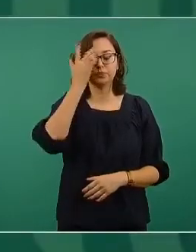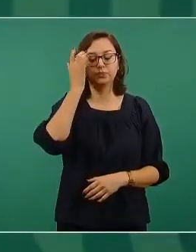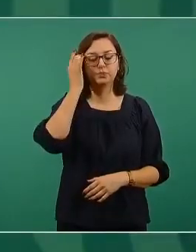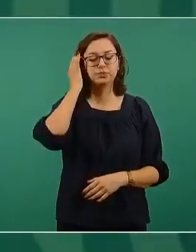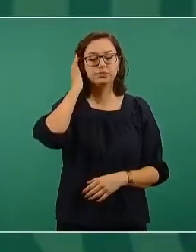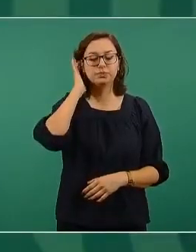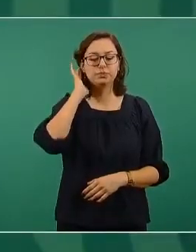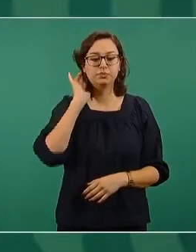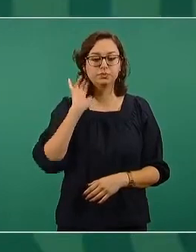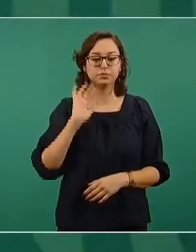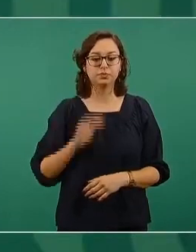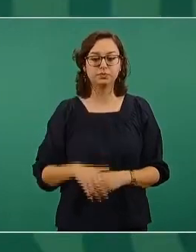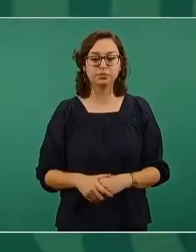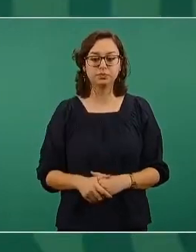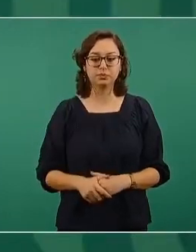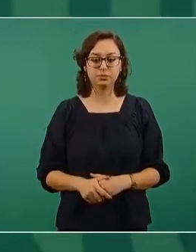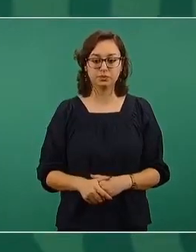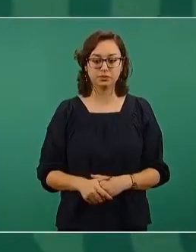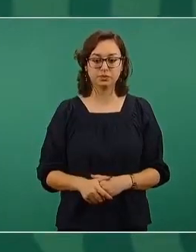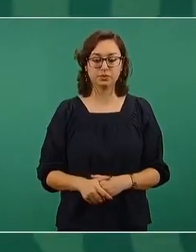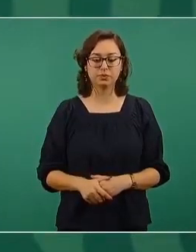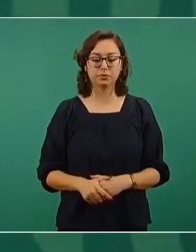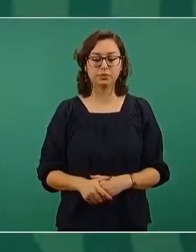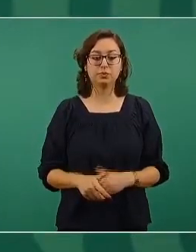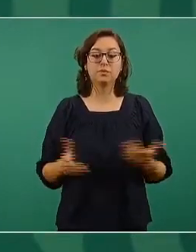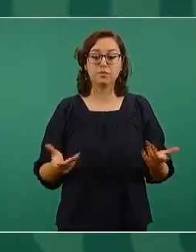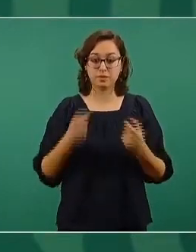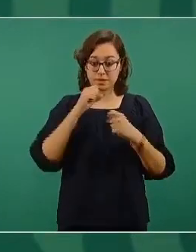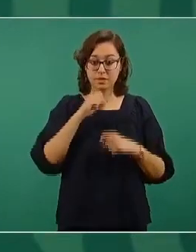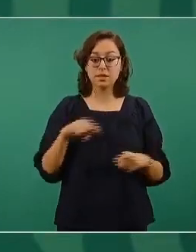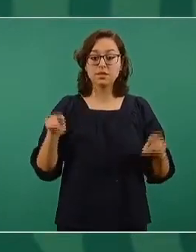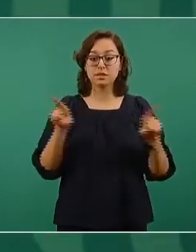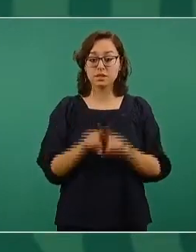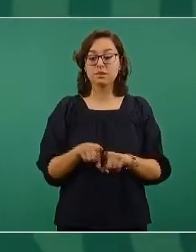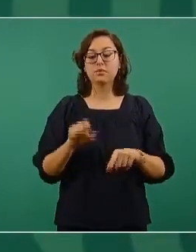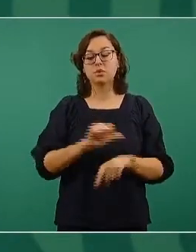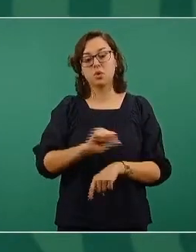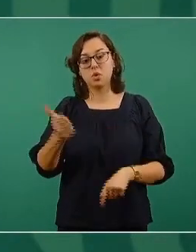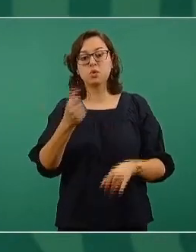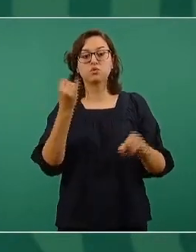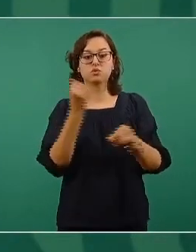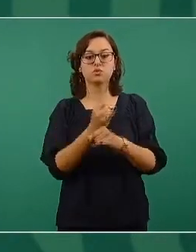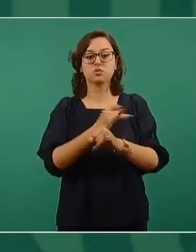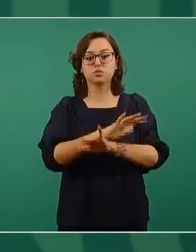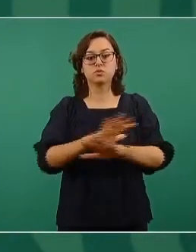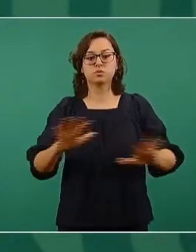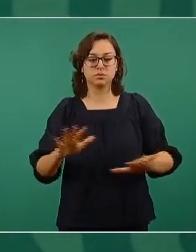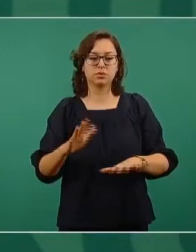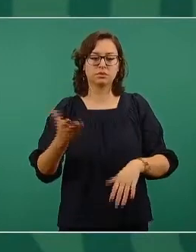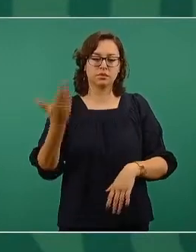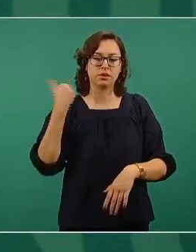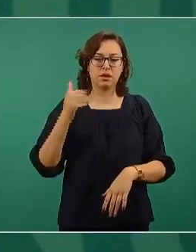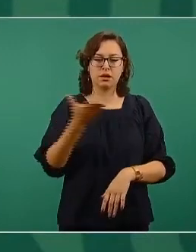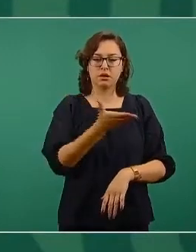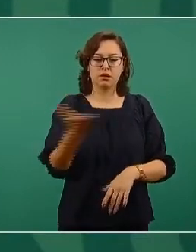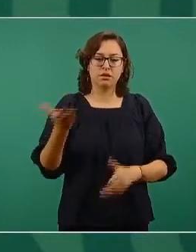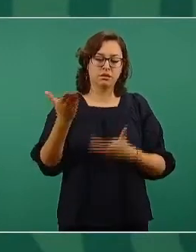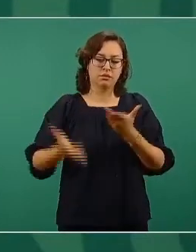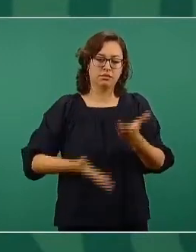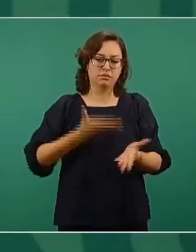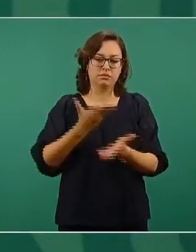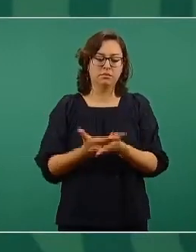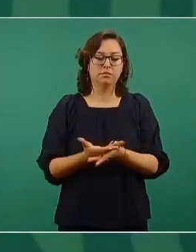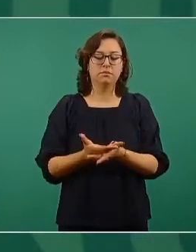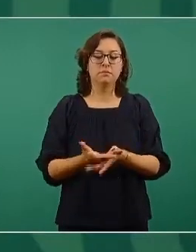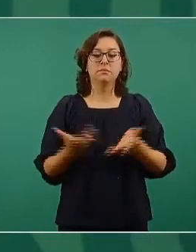También vamos a informar, porque ustedes lo plantearon, de cómo va el programa de